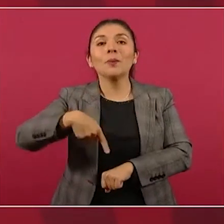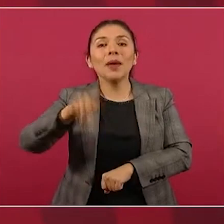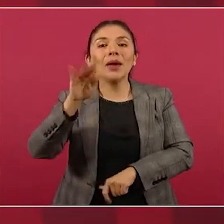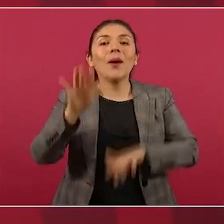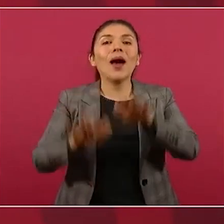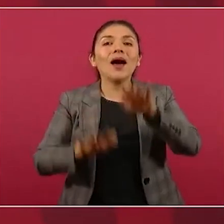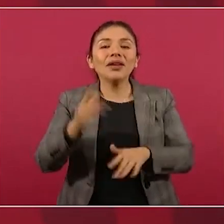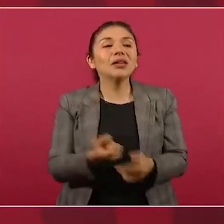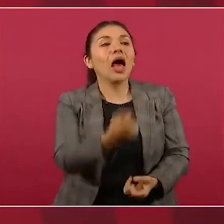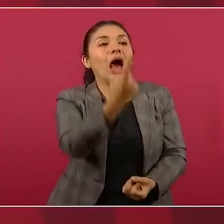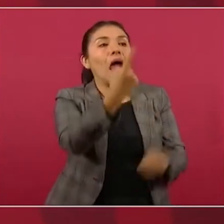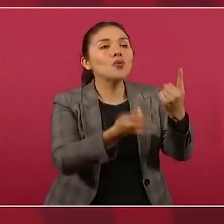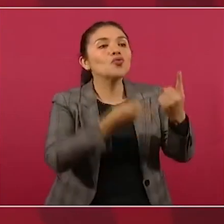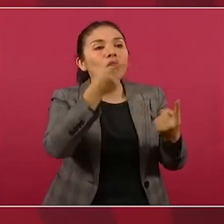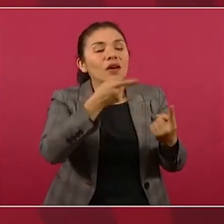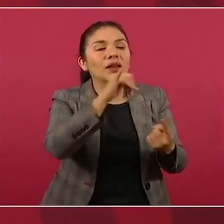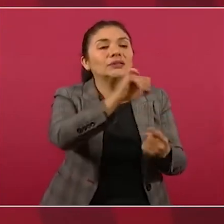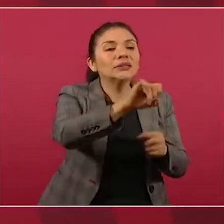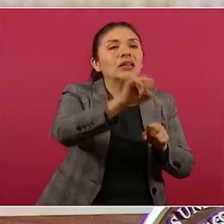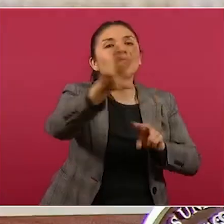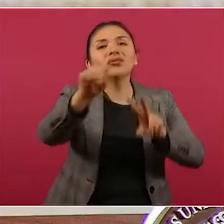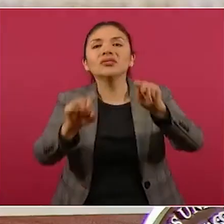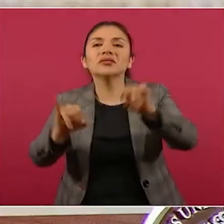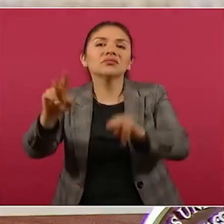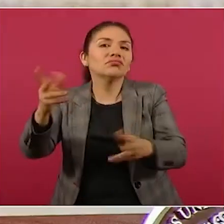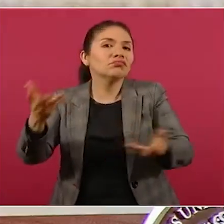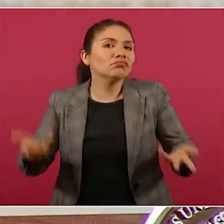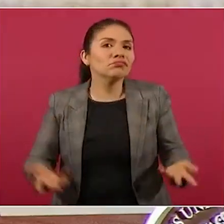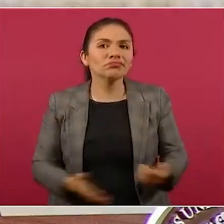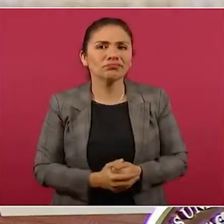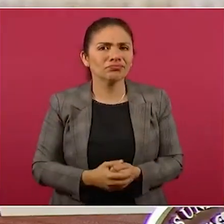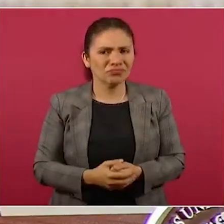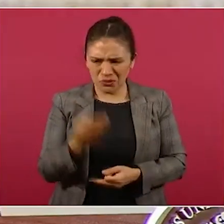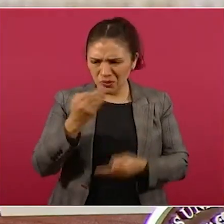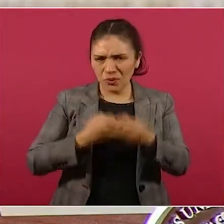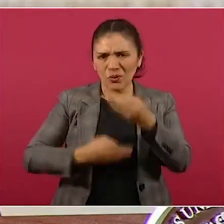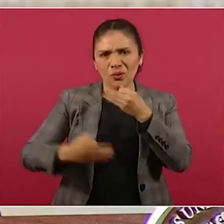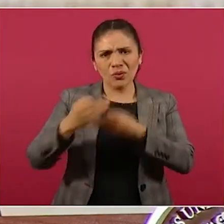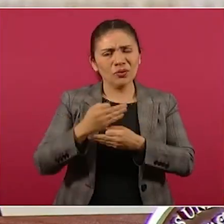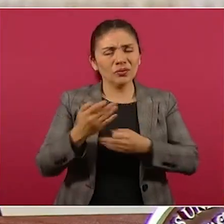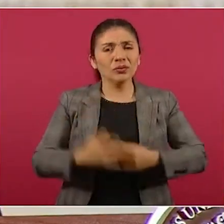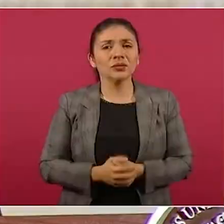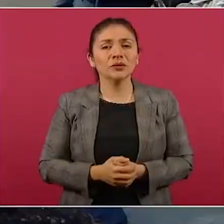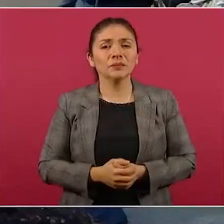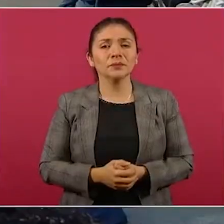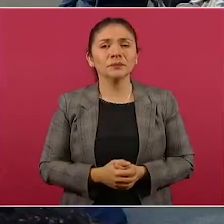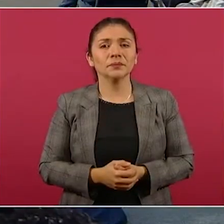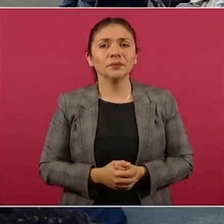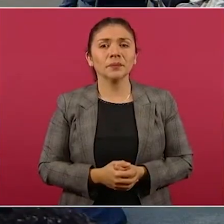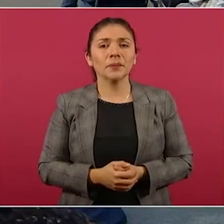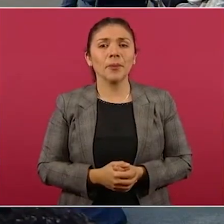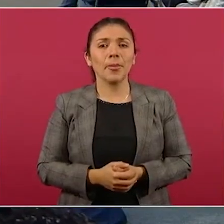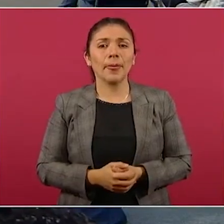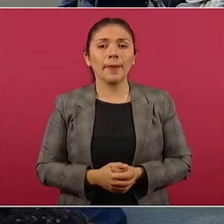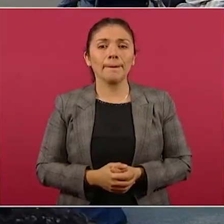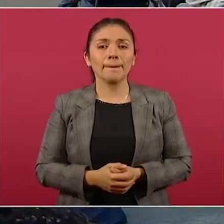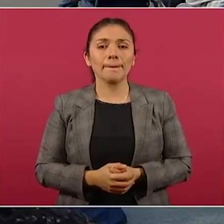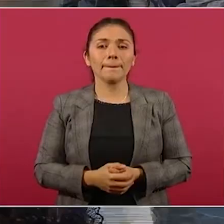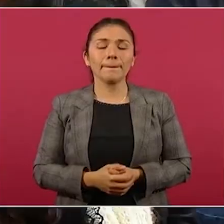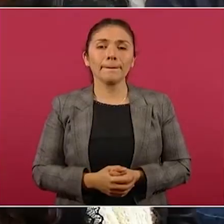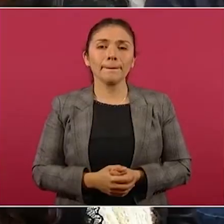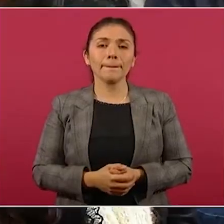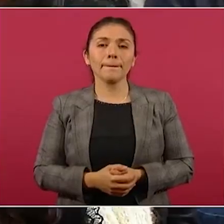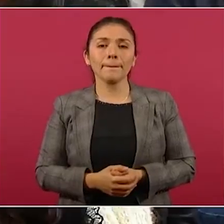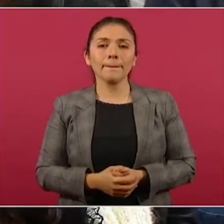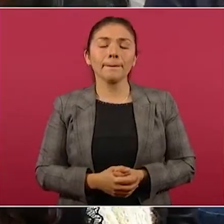veces hablan unos, hablan otros, pero todos. Además, y usted si, prometió equidad